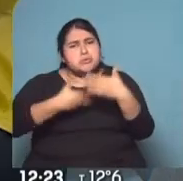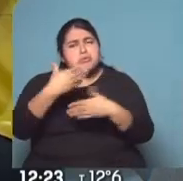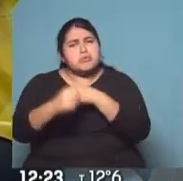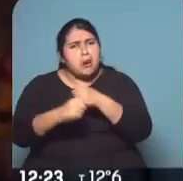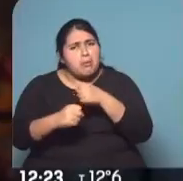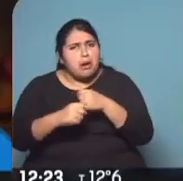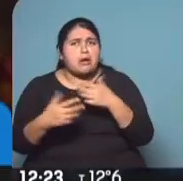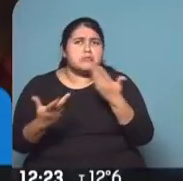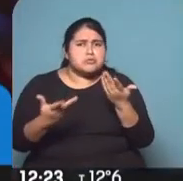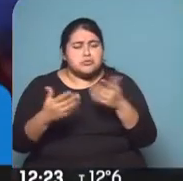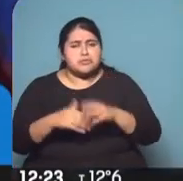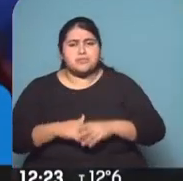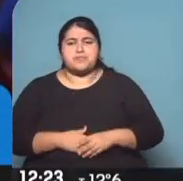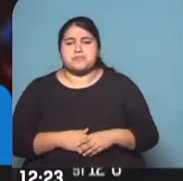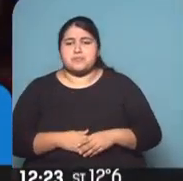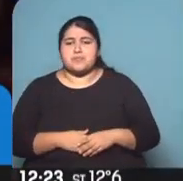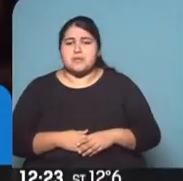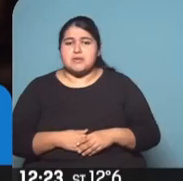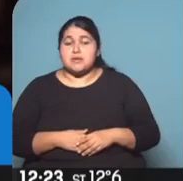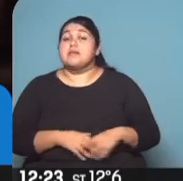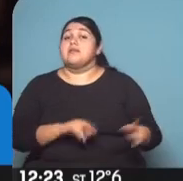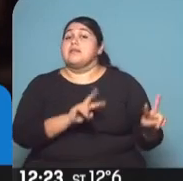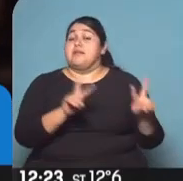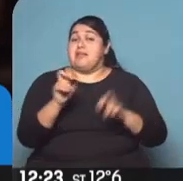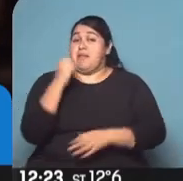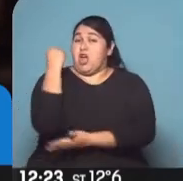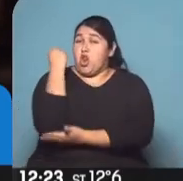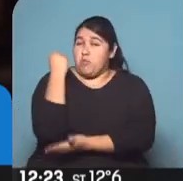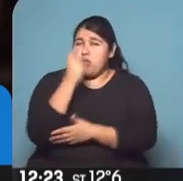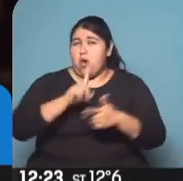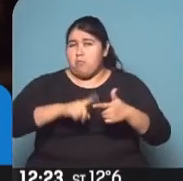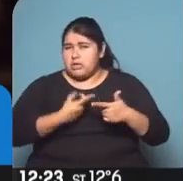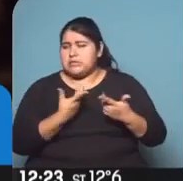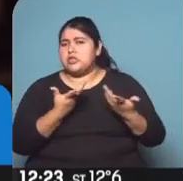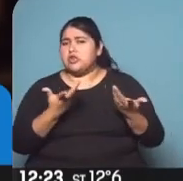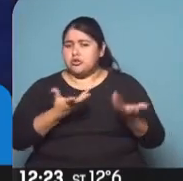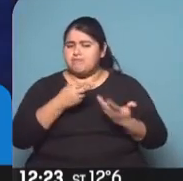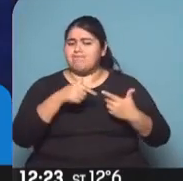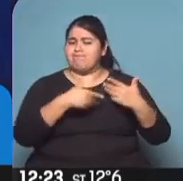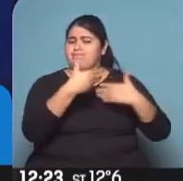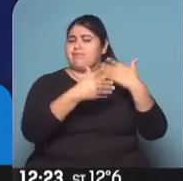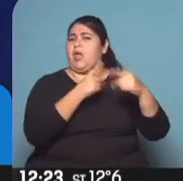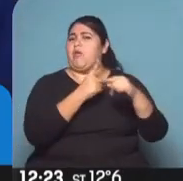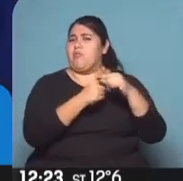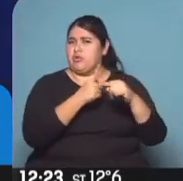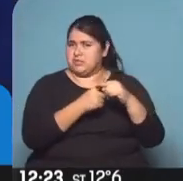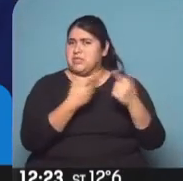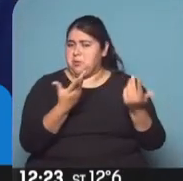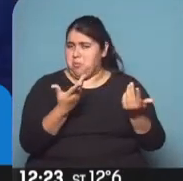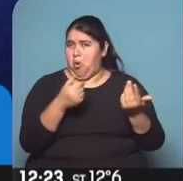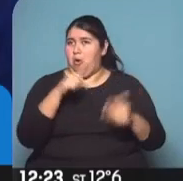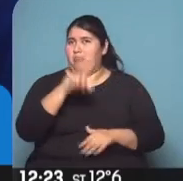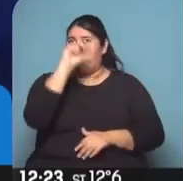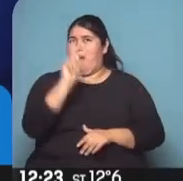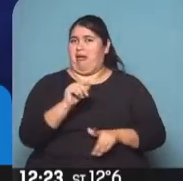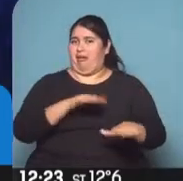en términos geopolíticos y económicos un acuerdo internacional de este tipo siempre es positivo para un país insertarse al